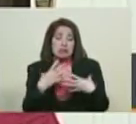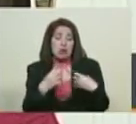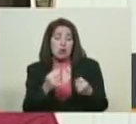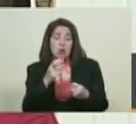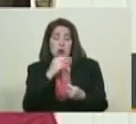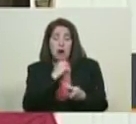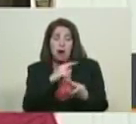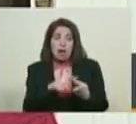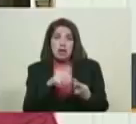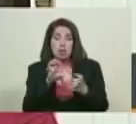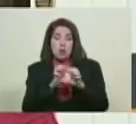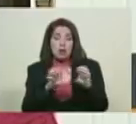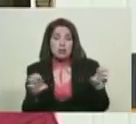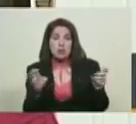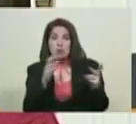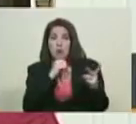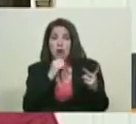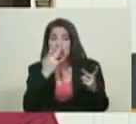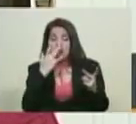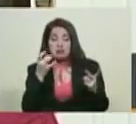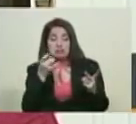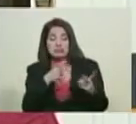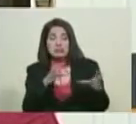educación, del desprecio oligárquico.